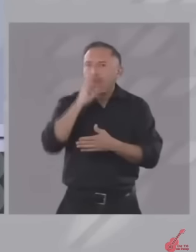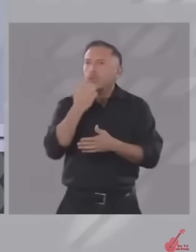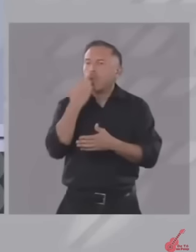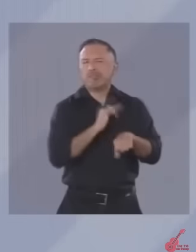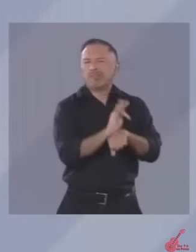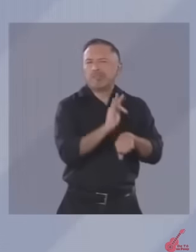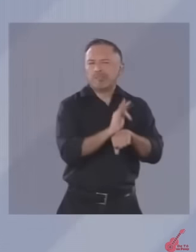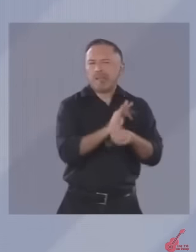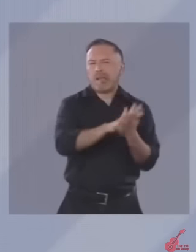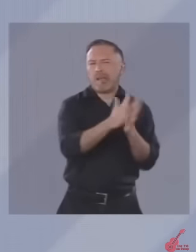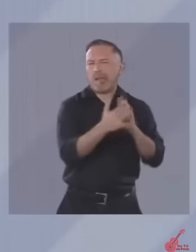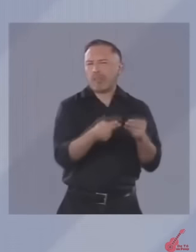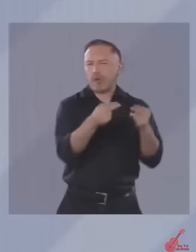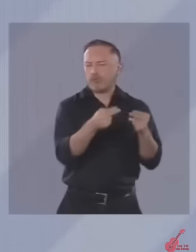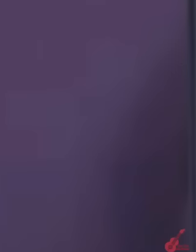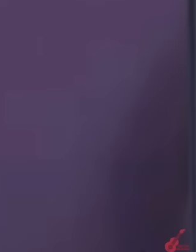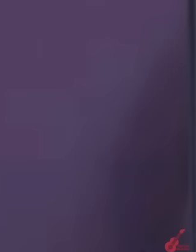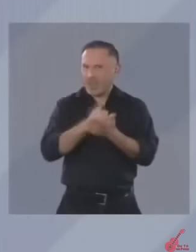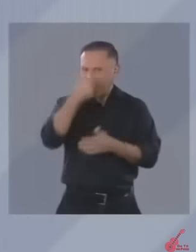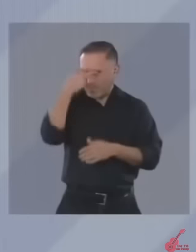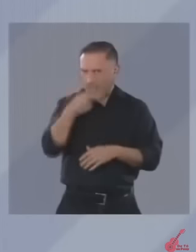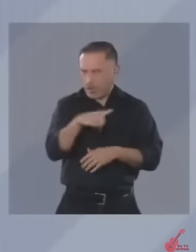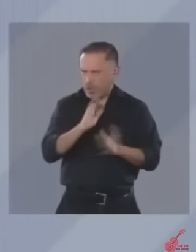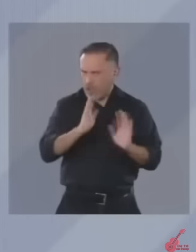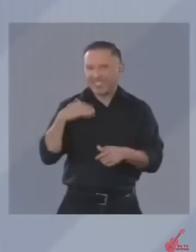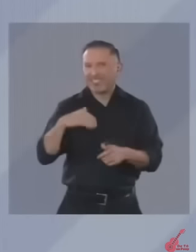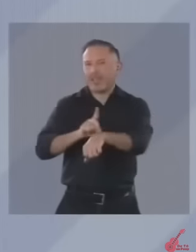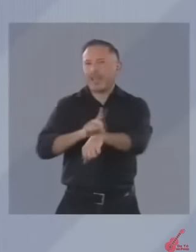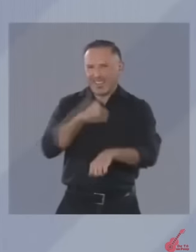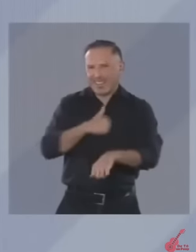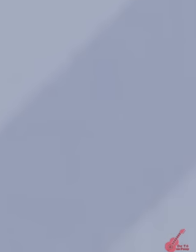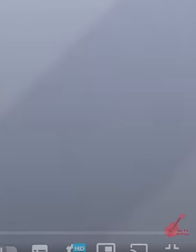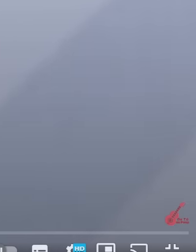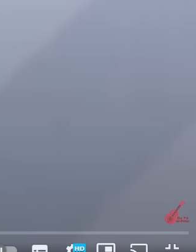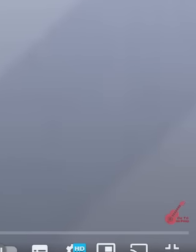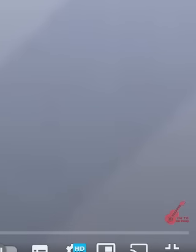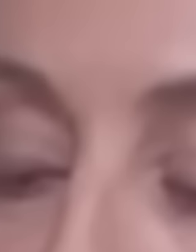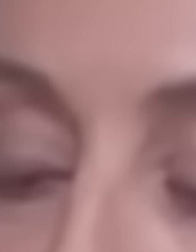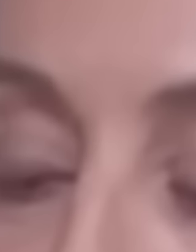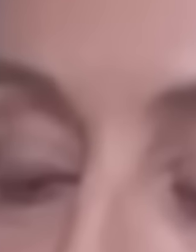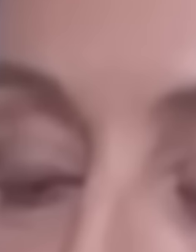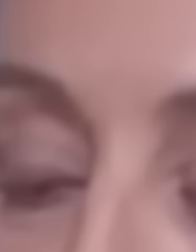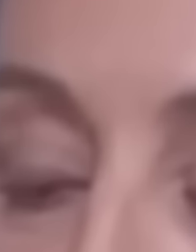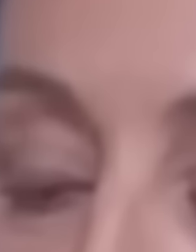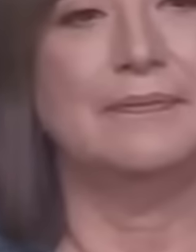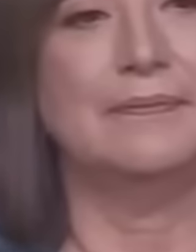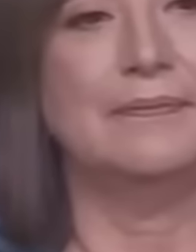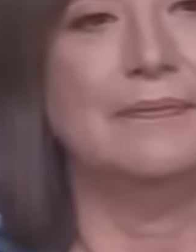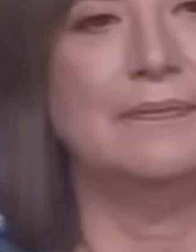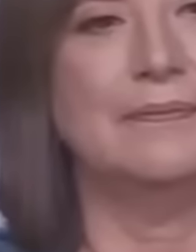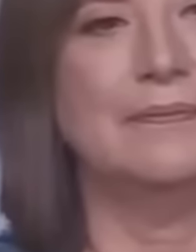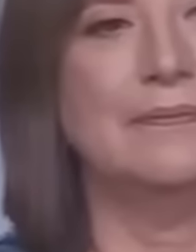años y se... 28 millones de papas y 2000 Claudia mamadas. Aquí se las...